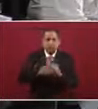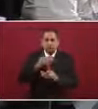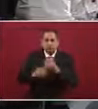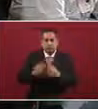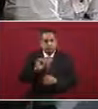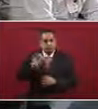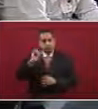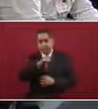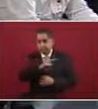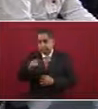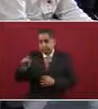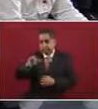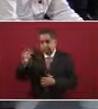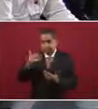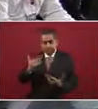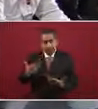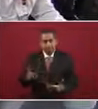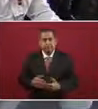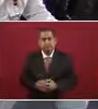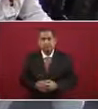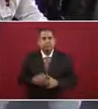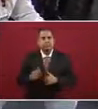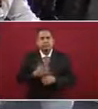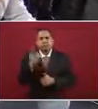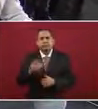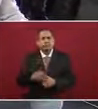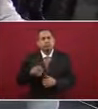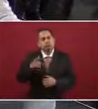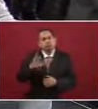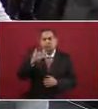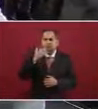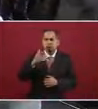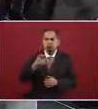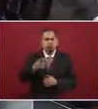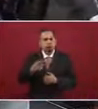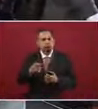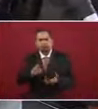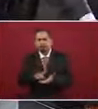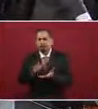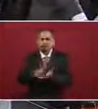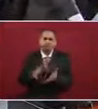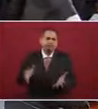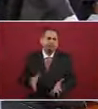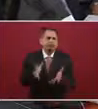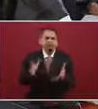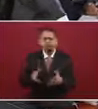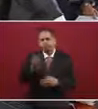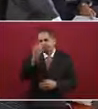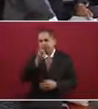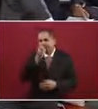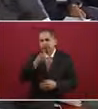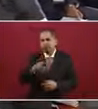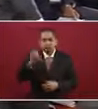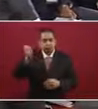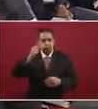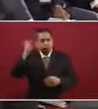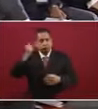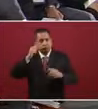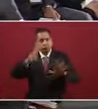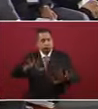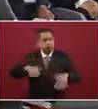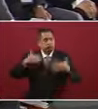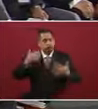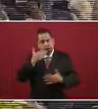famosos, de verdad, porque ha tenido un impulso extraordinario este tipo de conferencias,